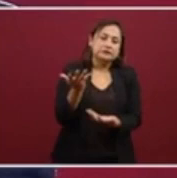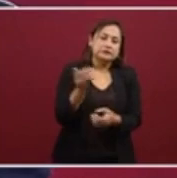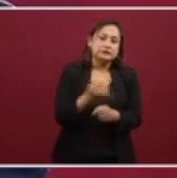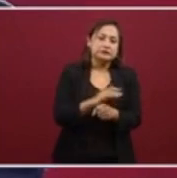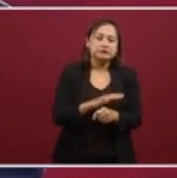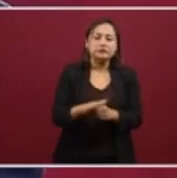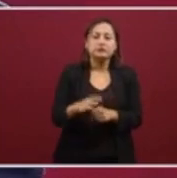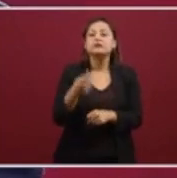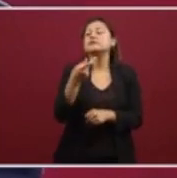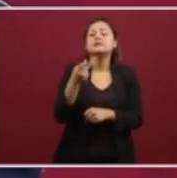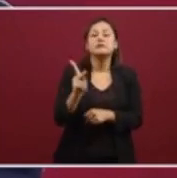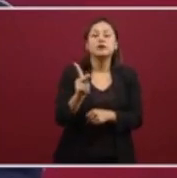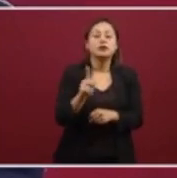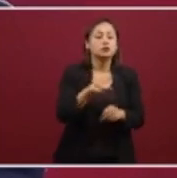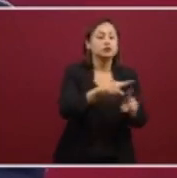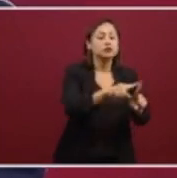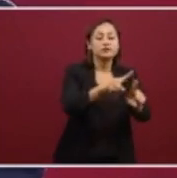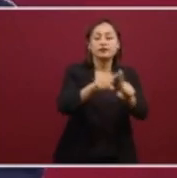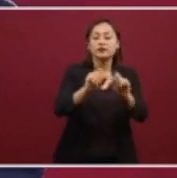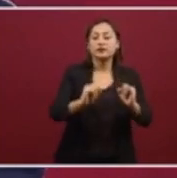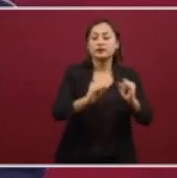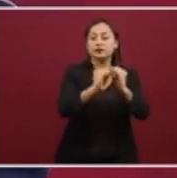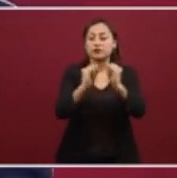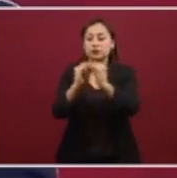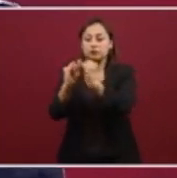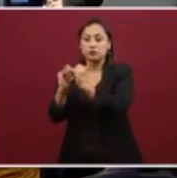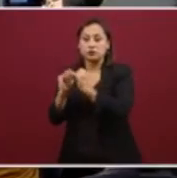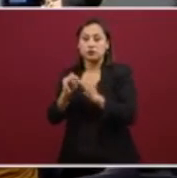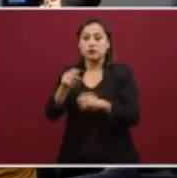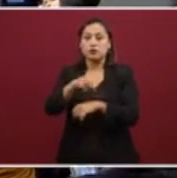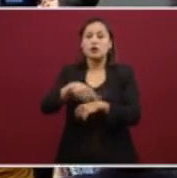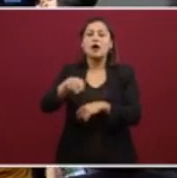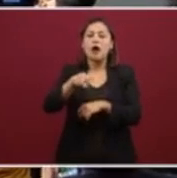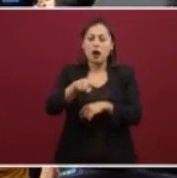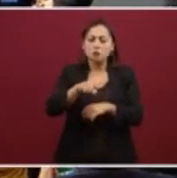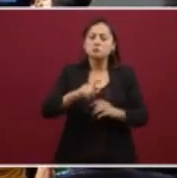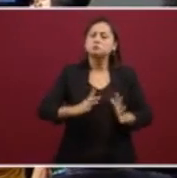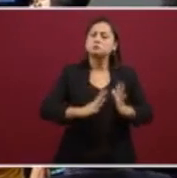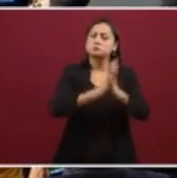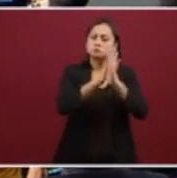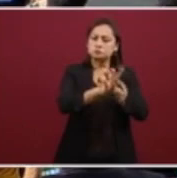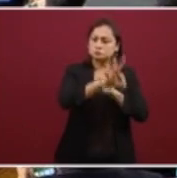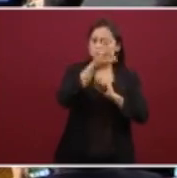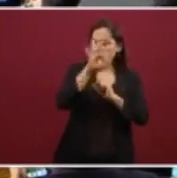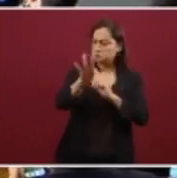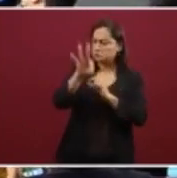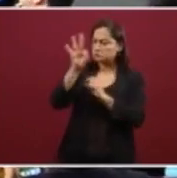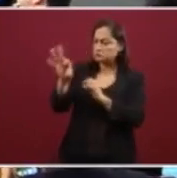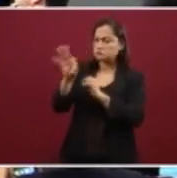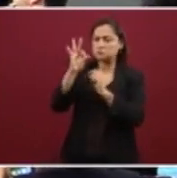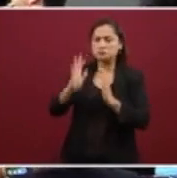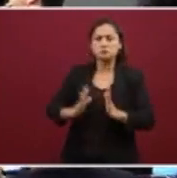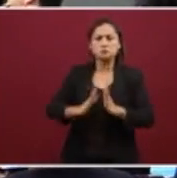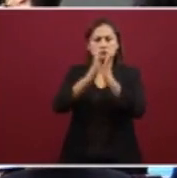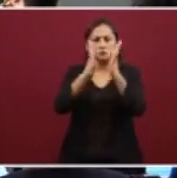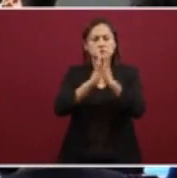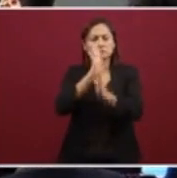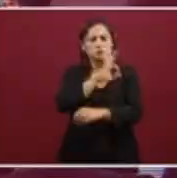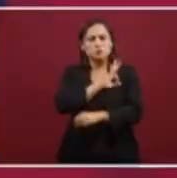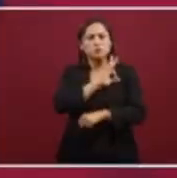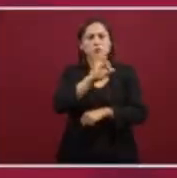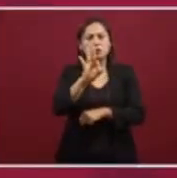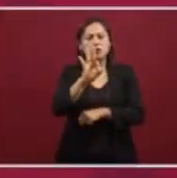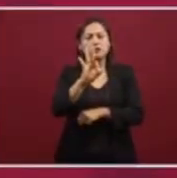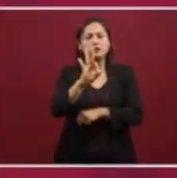abanico de participaciones en donde todos nos podamos